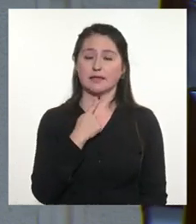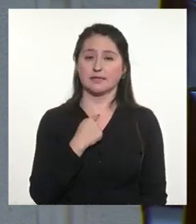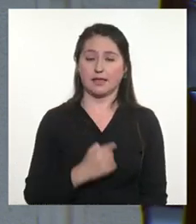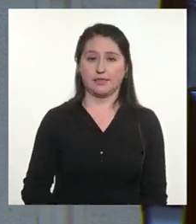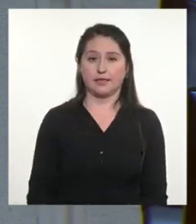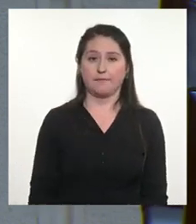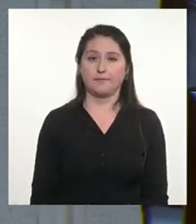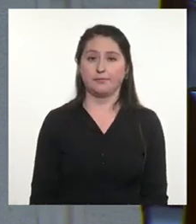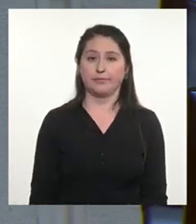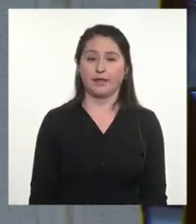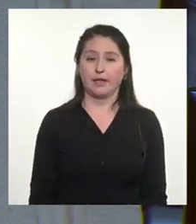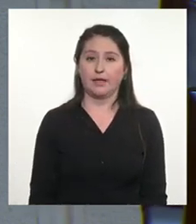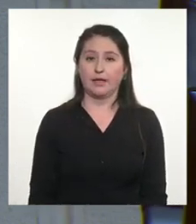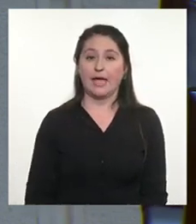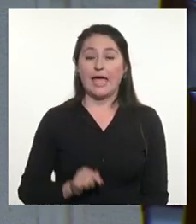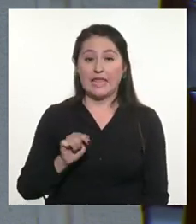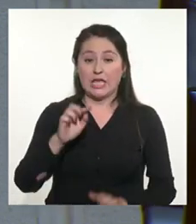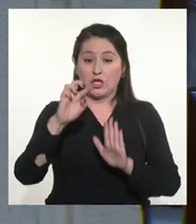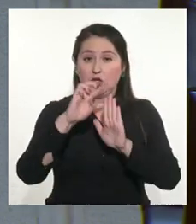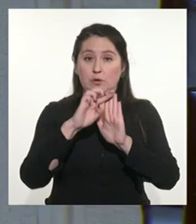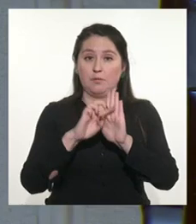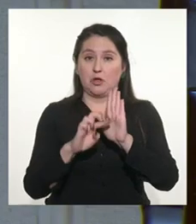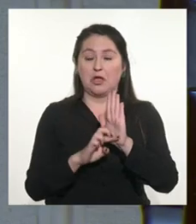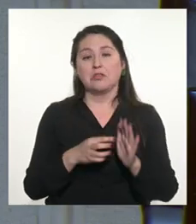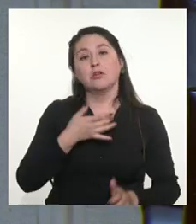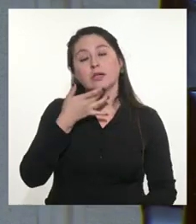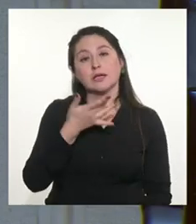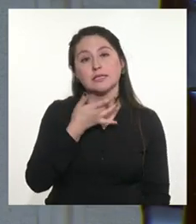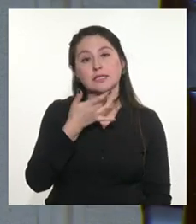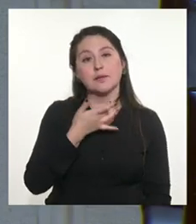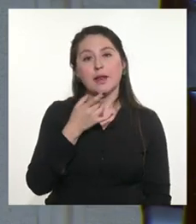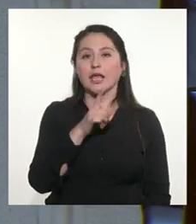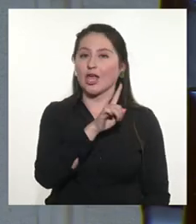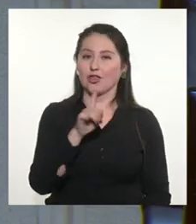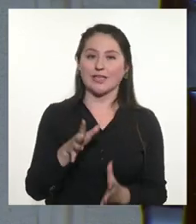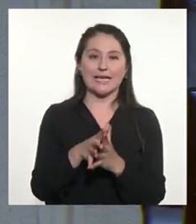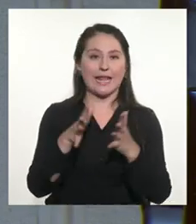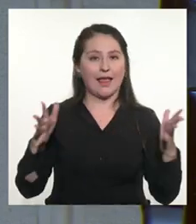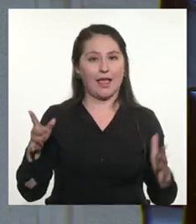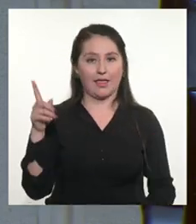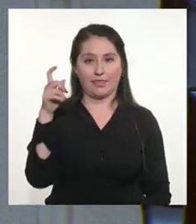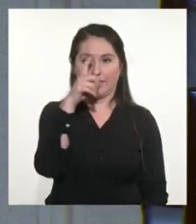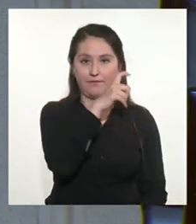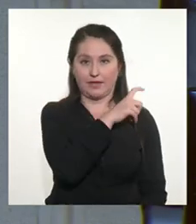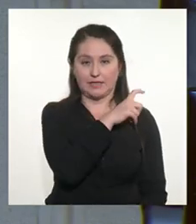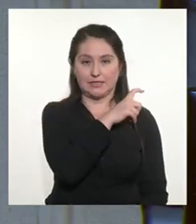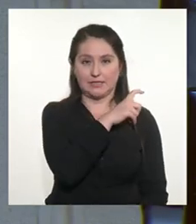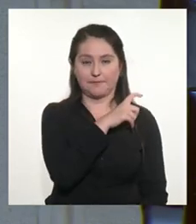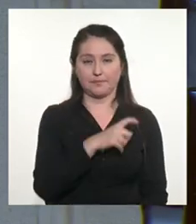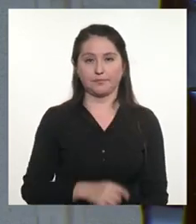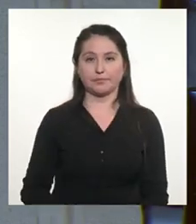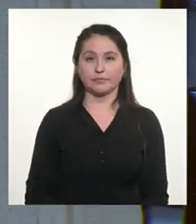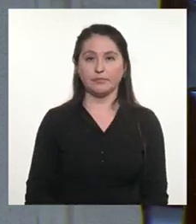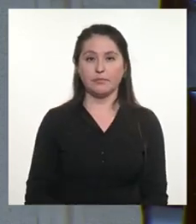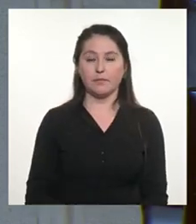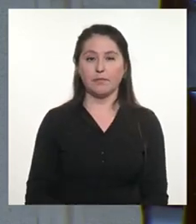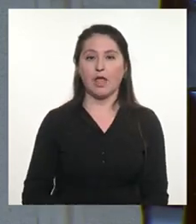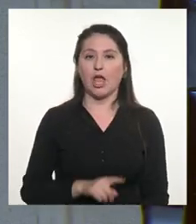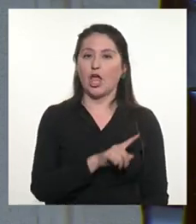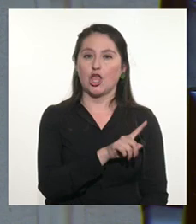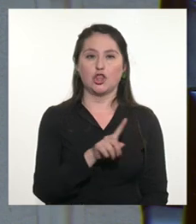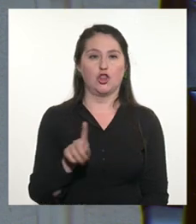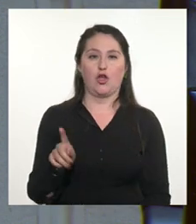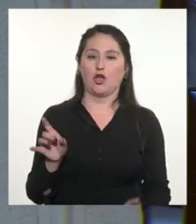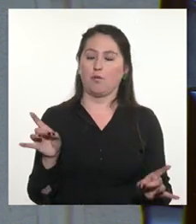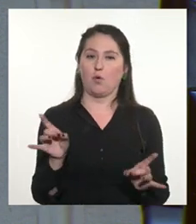este es un proyecto que simple que no es de gran complejidad no es obviamente la piedra filosofal